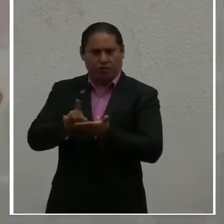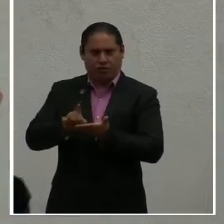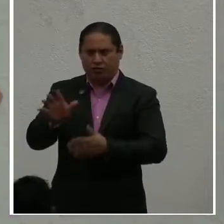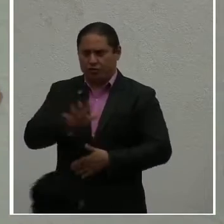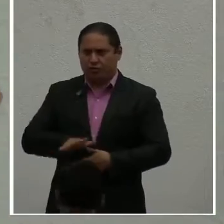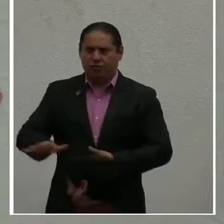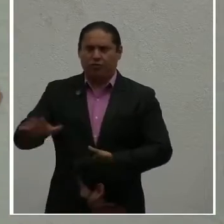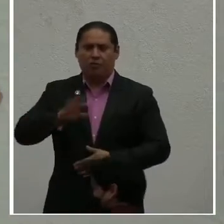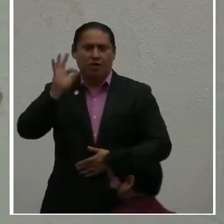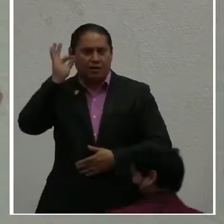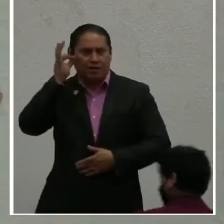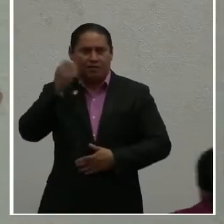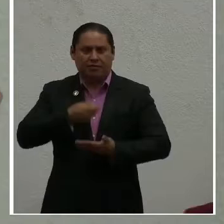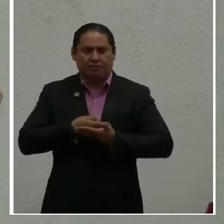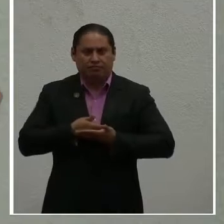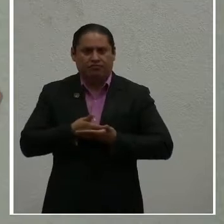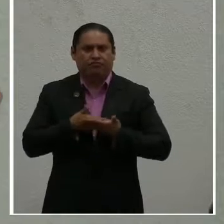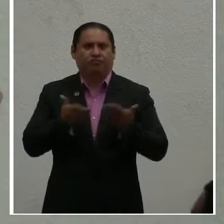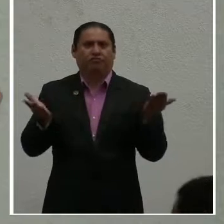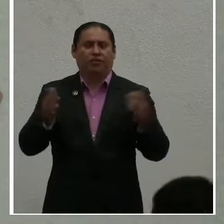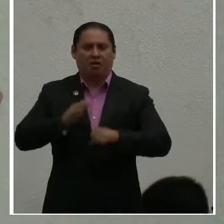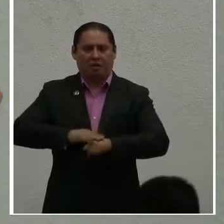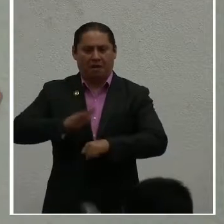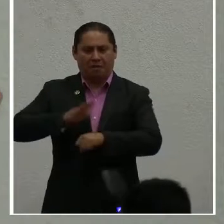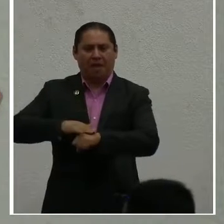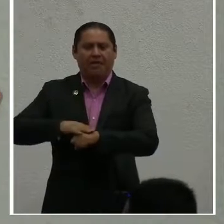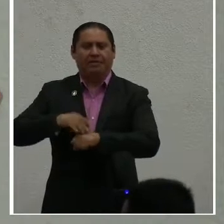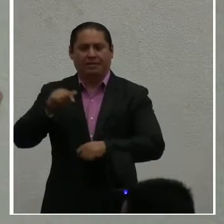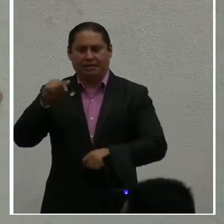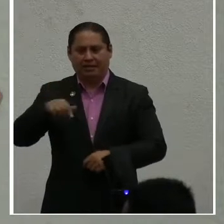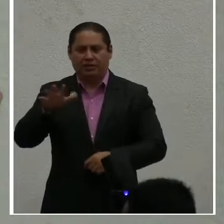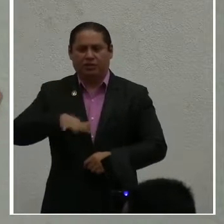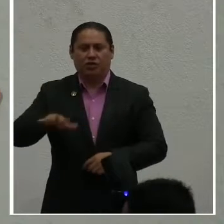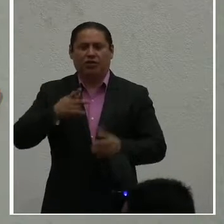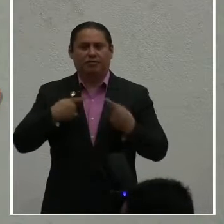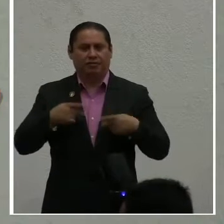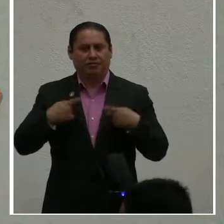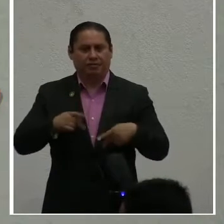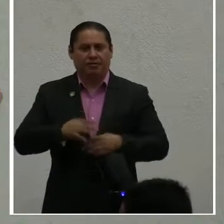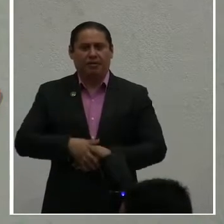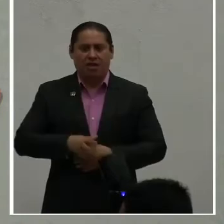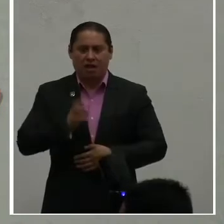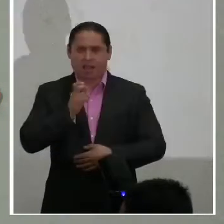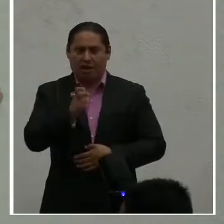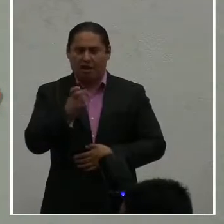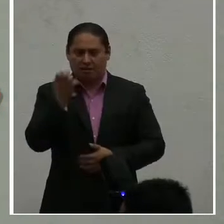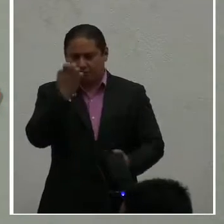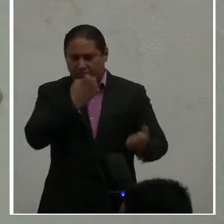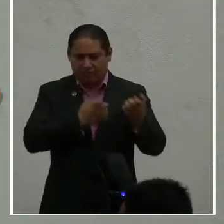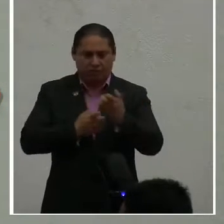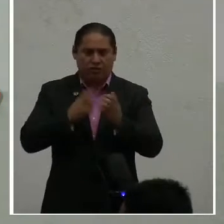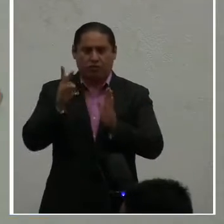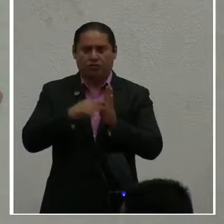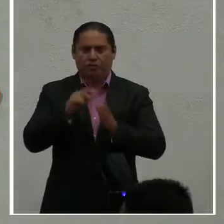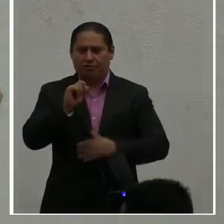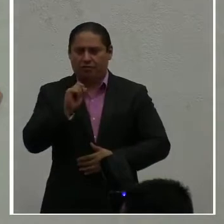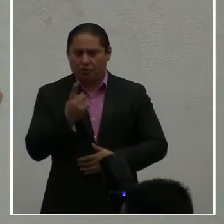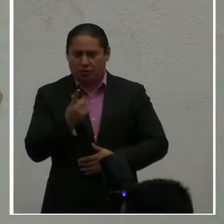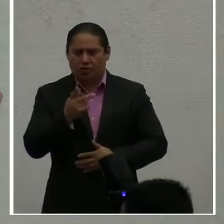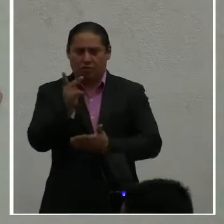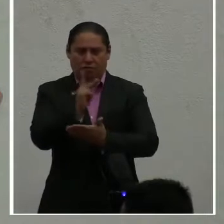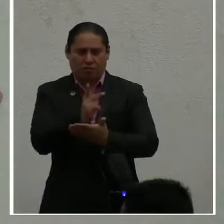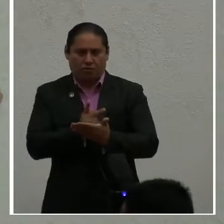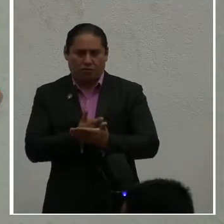los servicios que requieran las y los chiapanecos. Para esta evaluación 2021, el Plan de